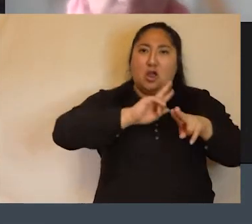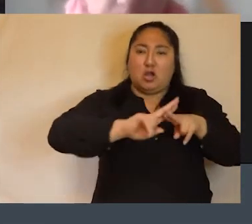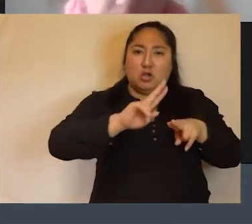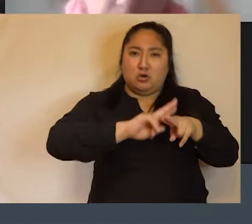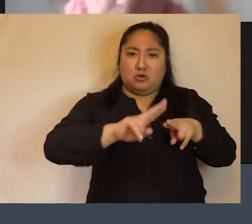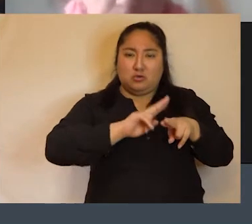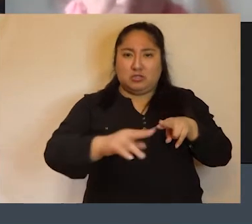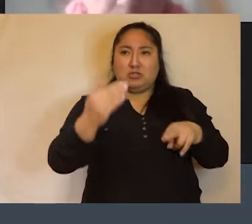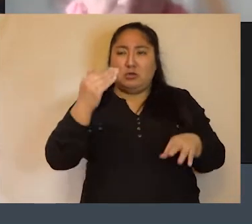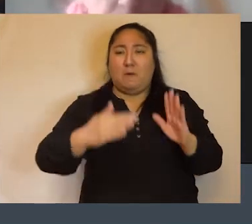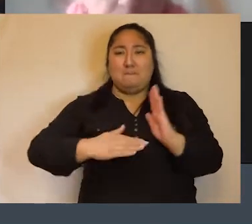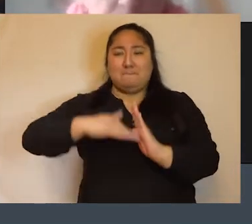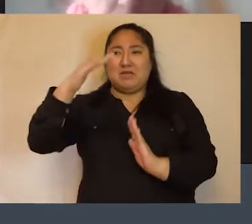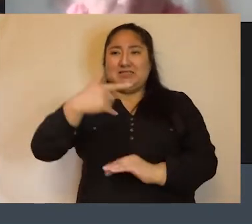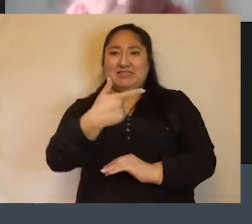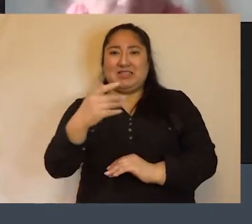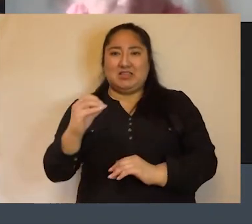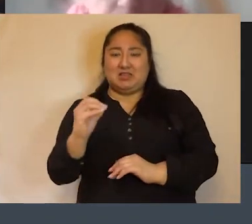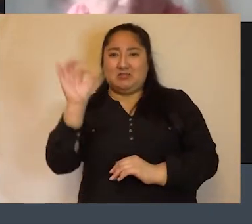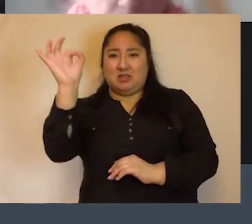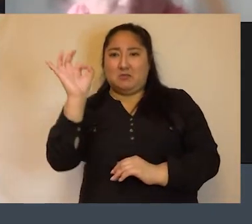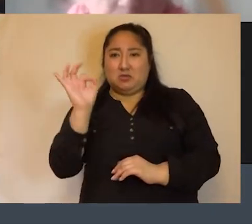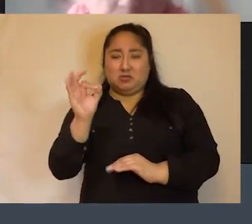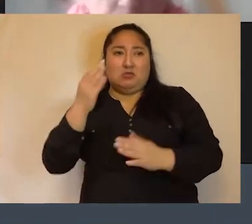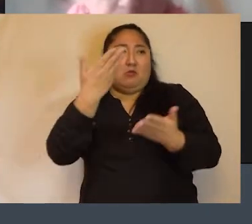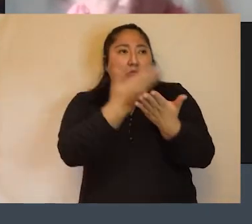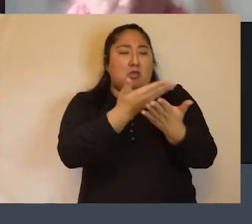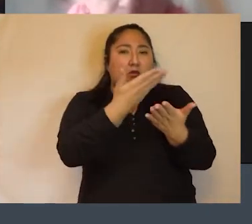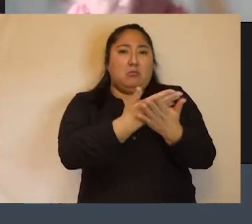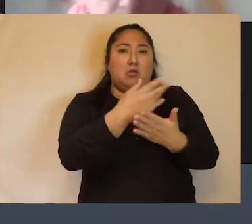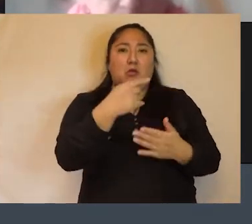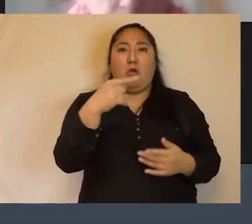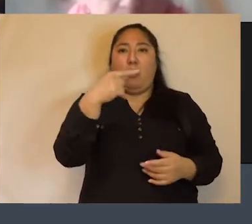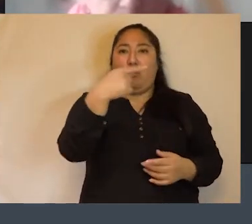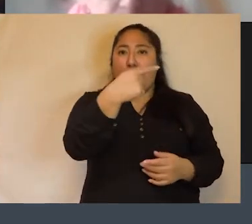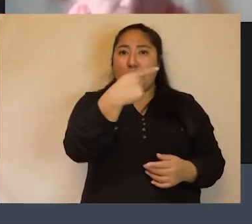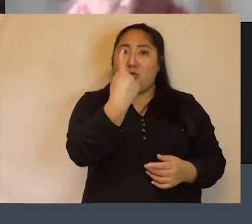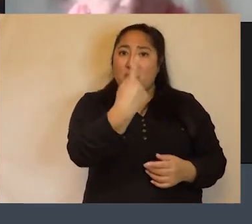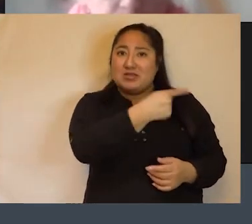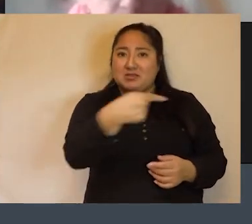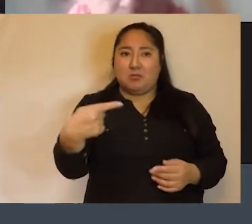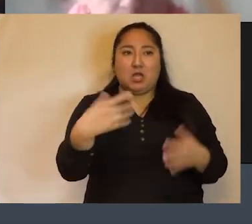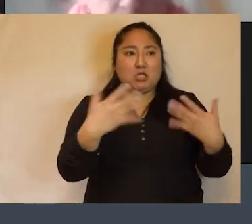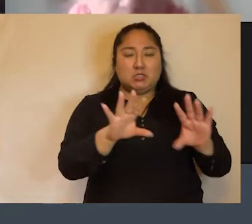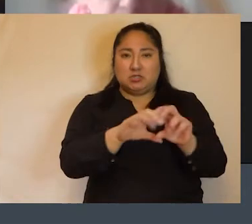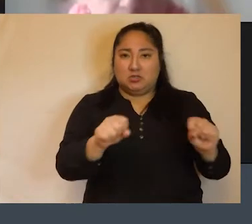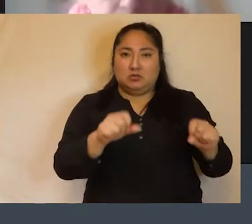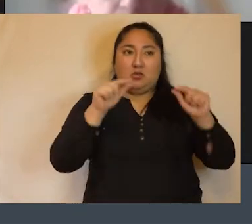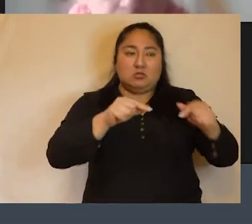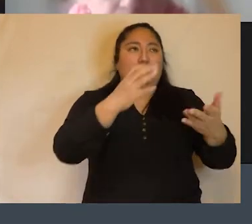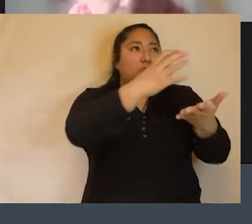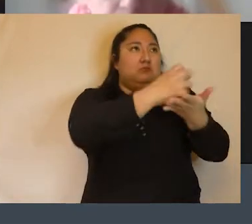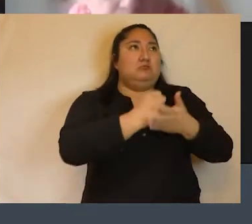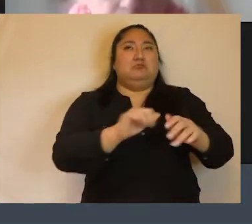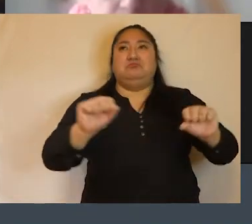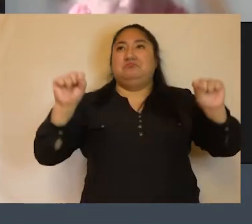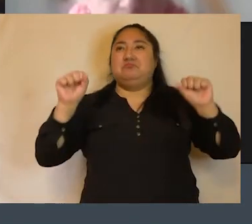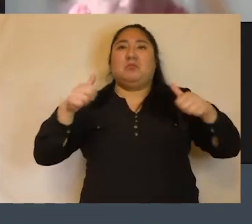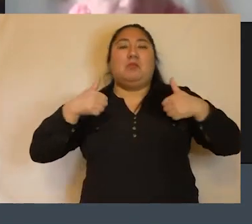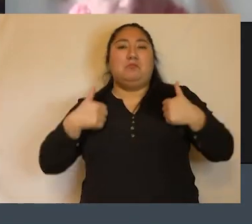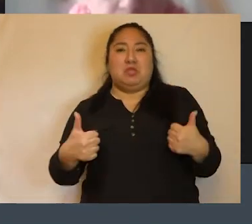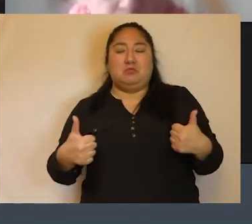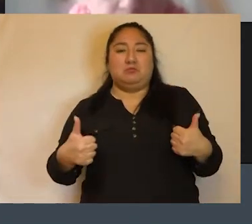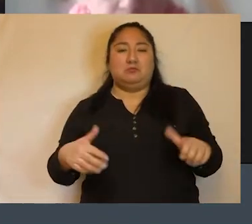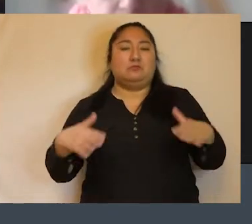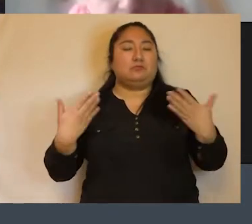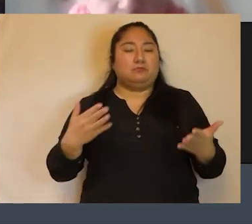Lo realizó, más del 70% de las solicitudes se realizaron en menos de una semana. ¿Ya? Eso es un éxito